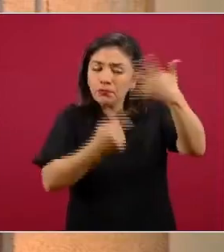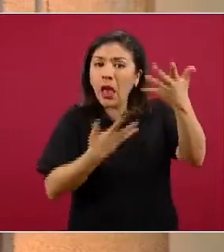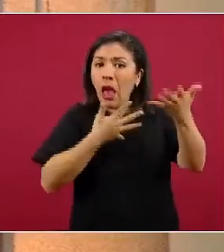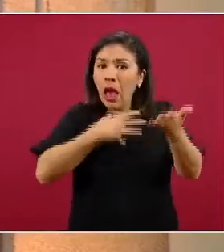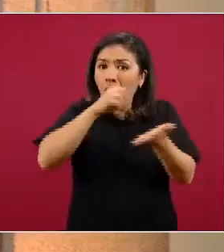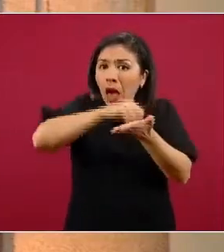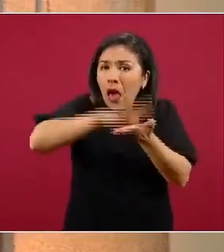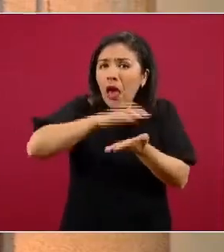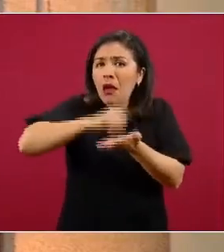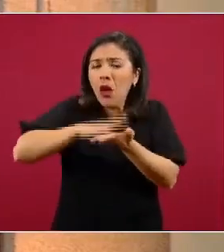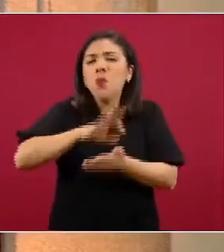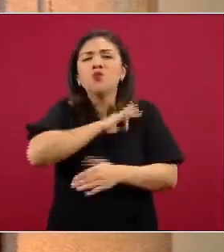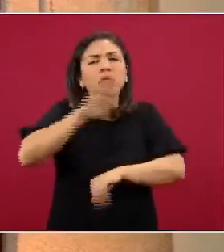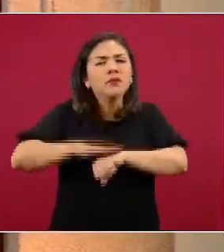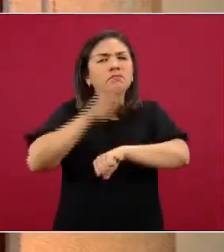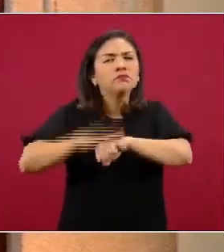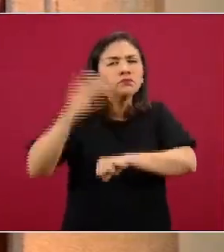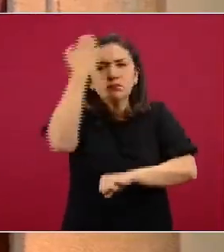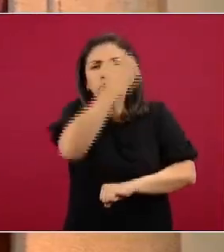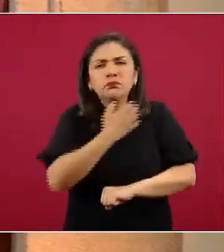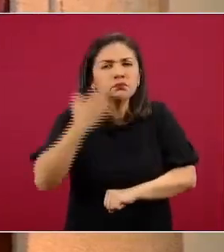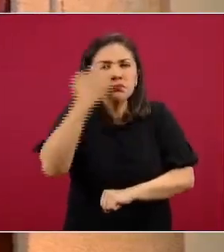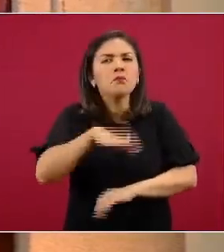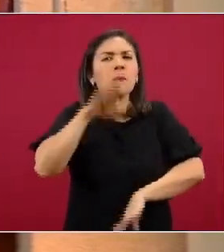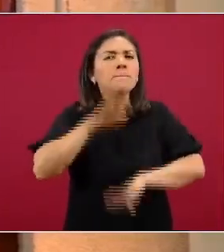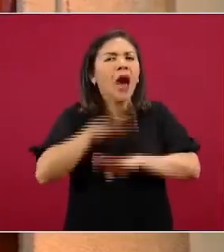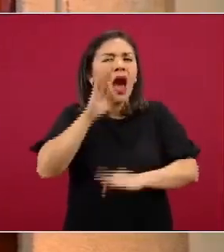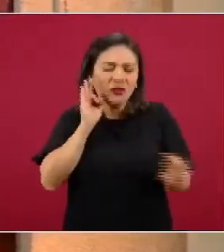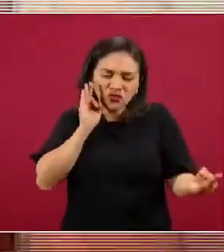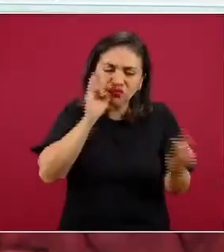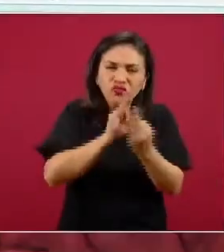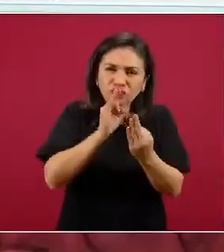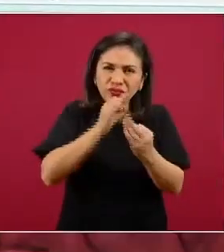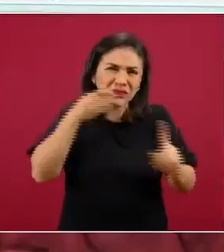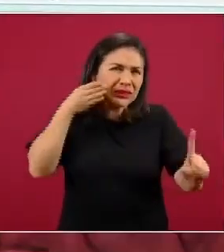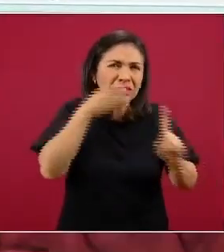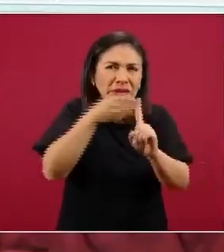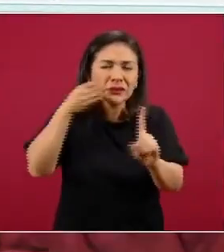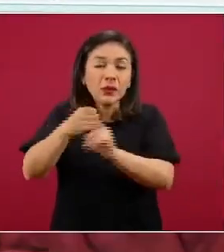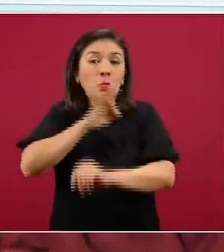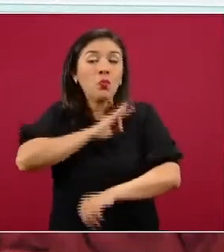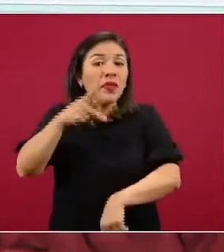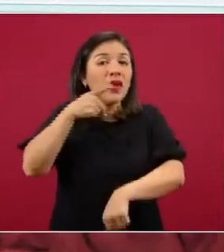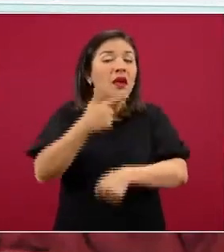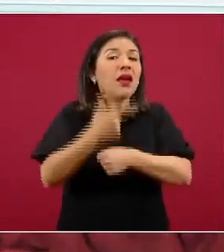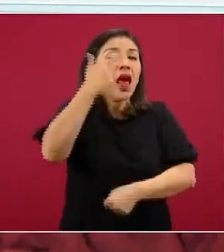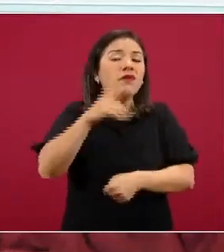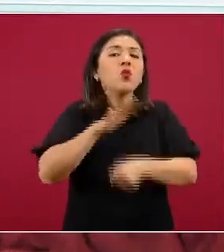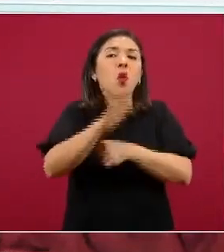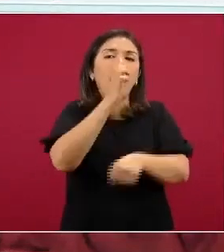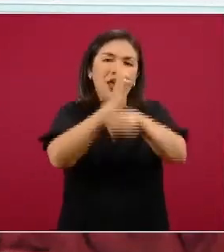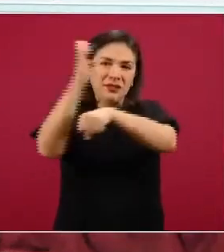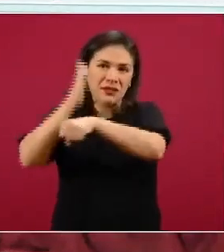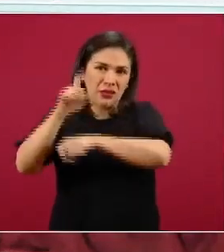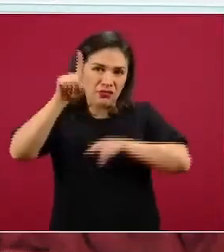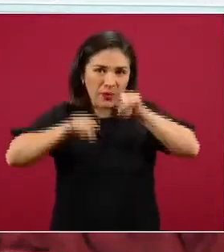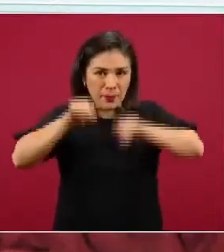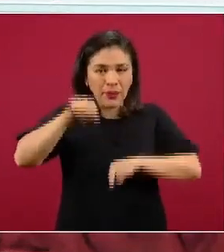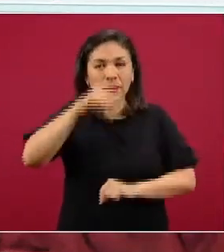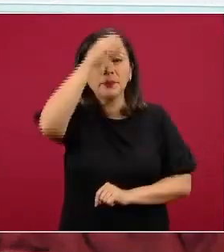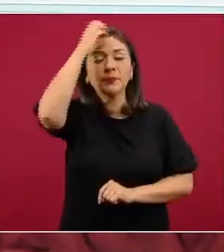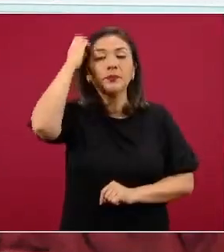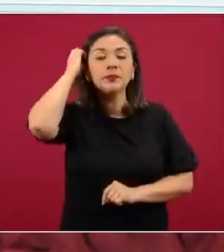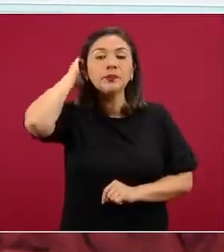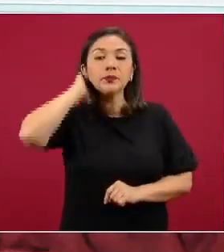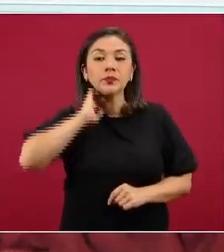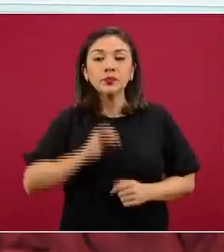evaluar mucho más, de manera más específica, el riesgo de cada entidad. La siguiente, por